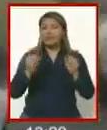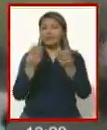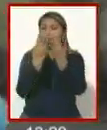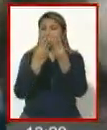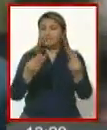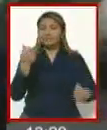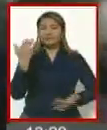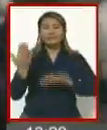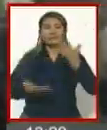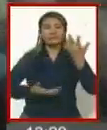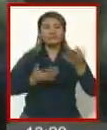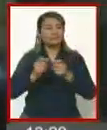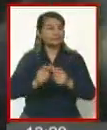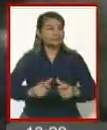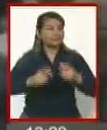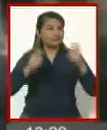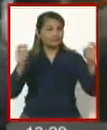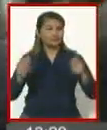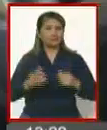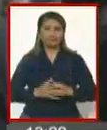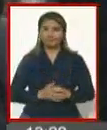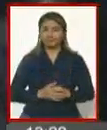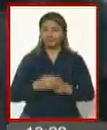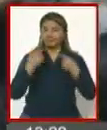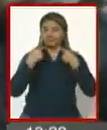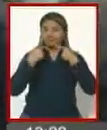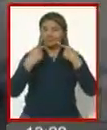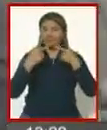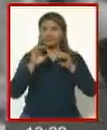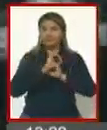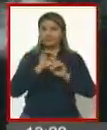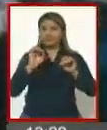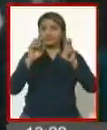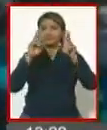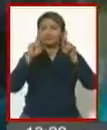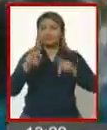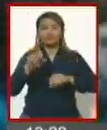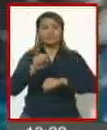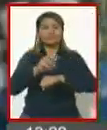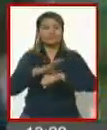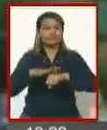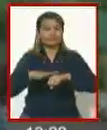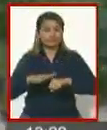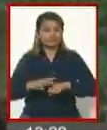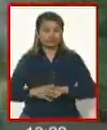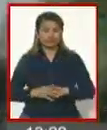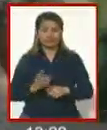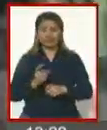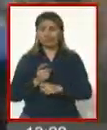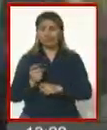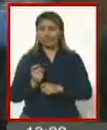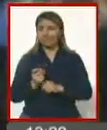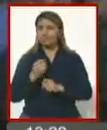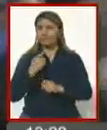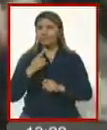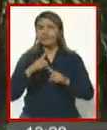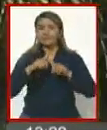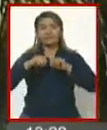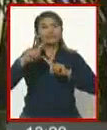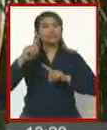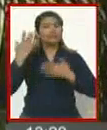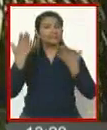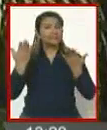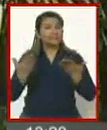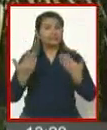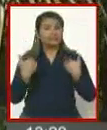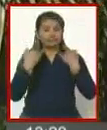apagar este incendio de magnitud. Aún no se ha reportado tampoco la existencia de personas que se habrían visto afectadas con este incendio. Sin embargo, se